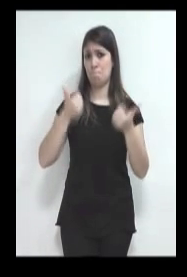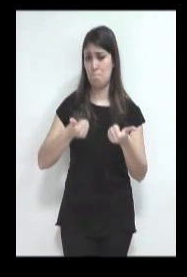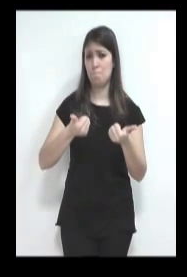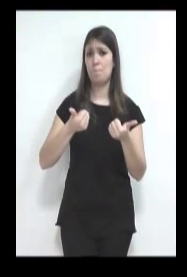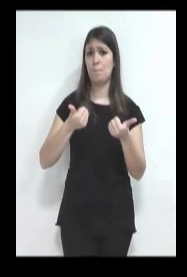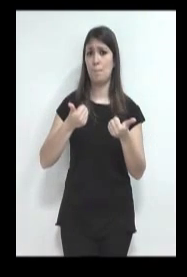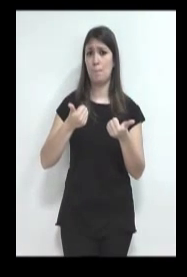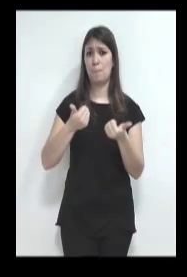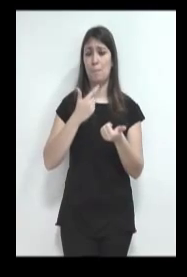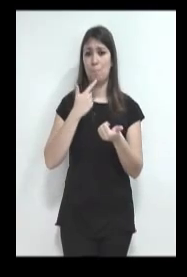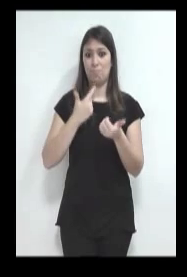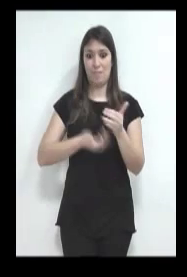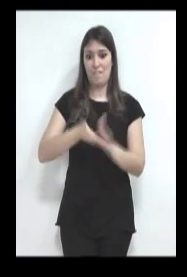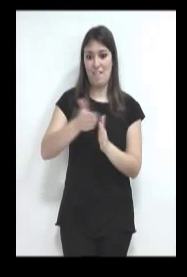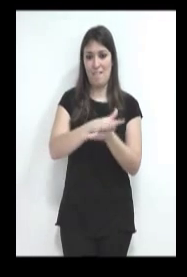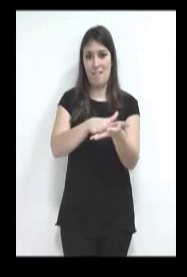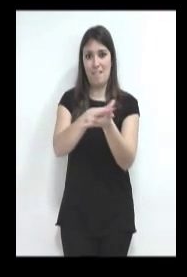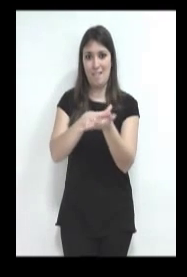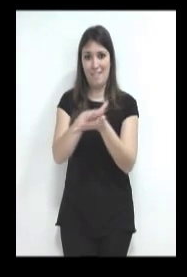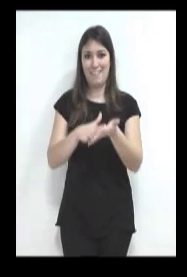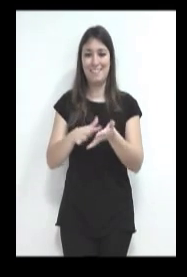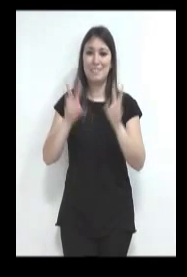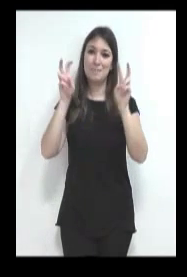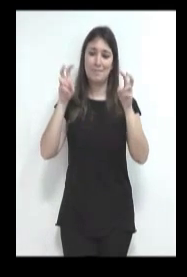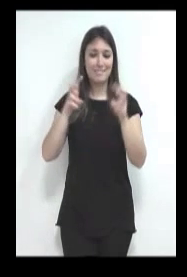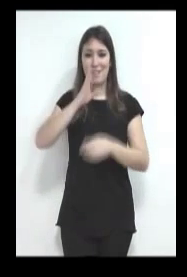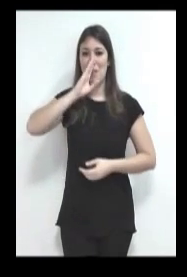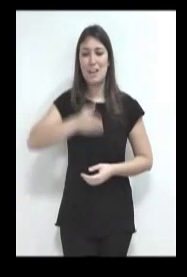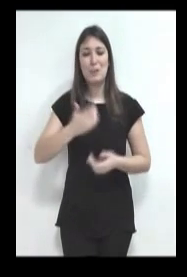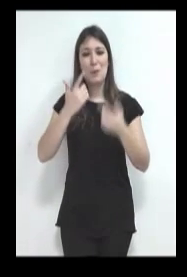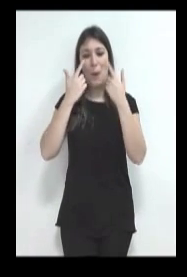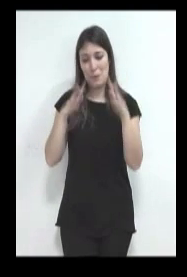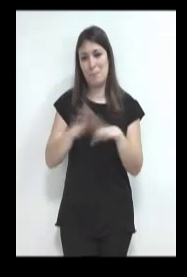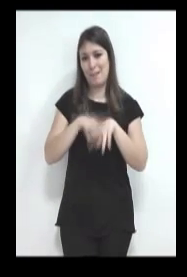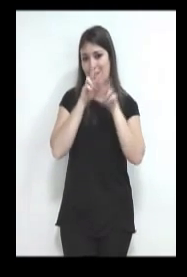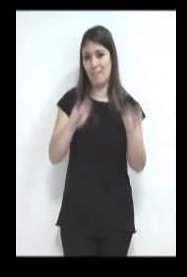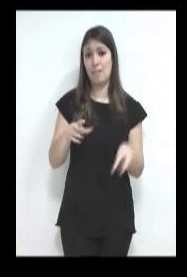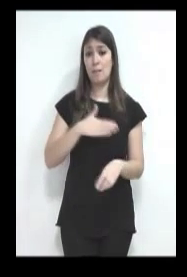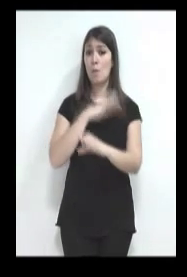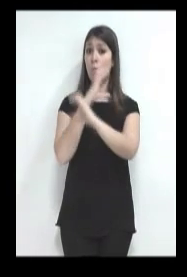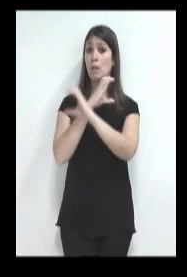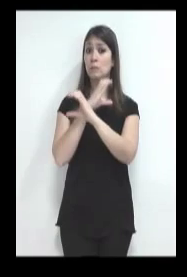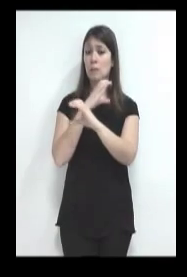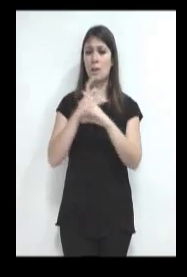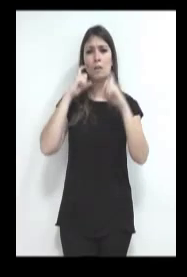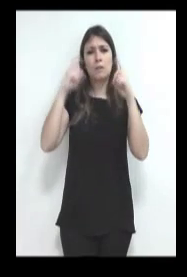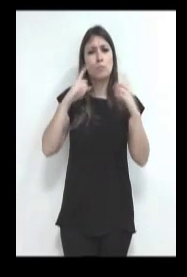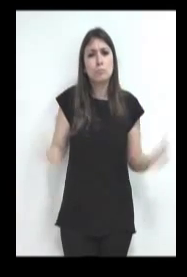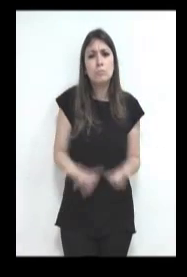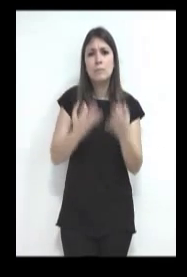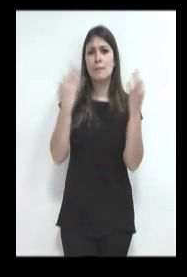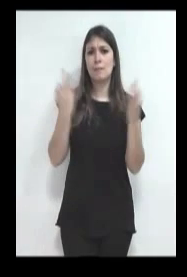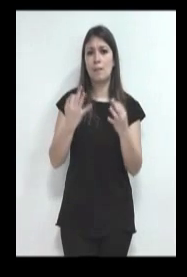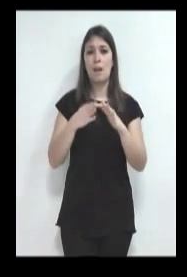aquí en marras del negocio, como quien dice. A ver, nosotros en CENTAC estamos intentando impulsar mucho